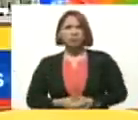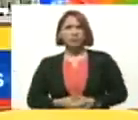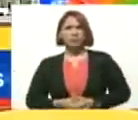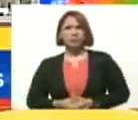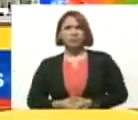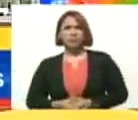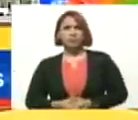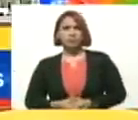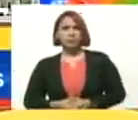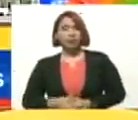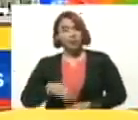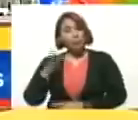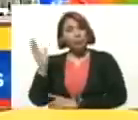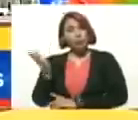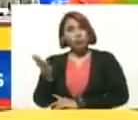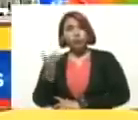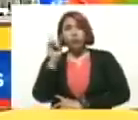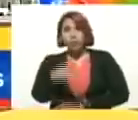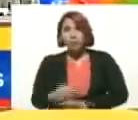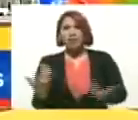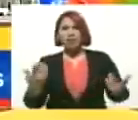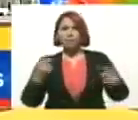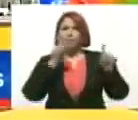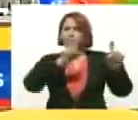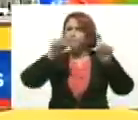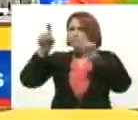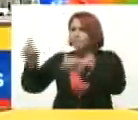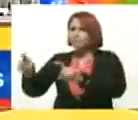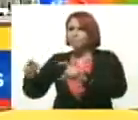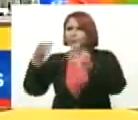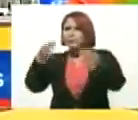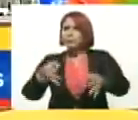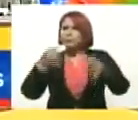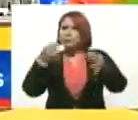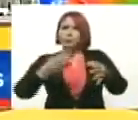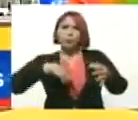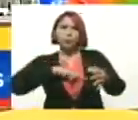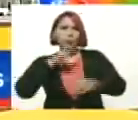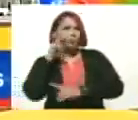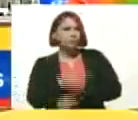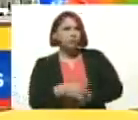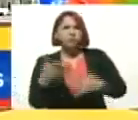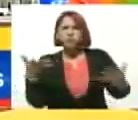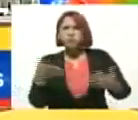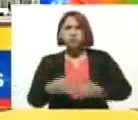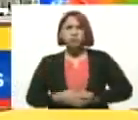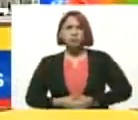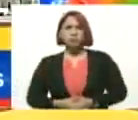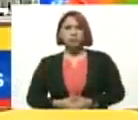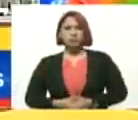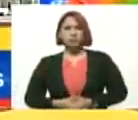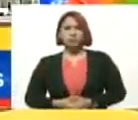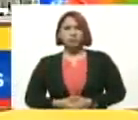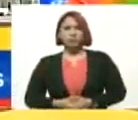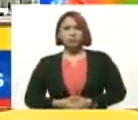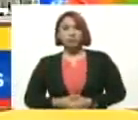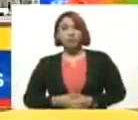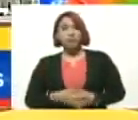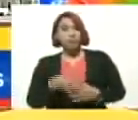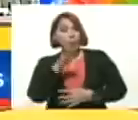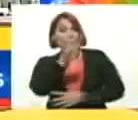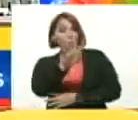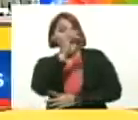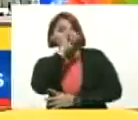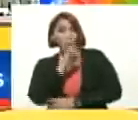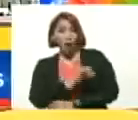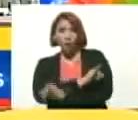y las lecciones y enseñanzas de cada momento. Hemos pasado revista a los 4 años de la